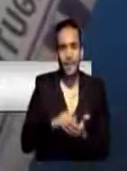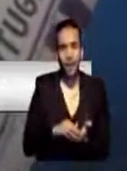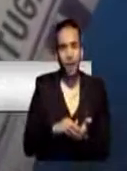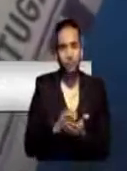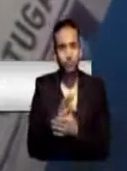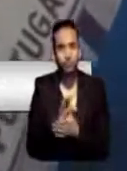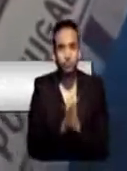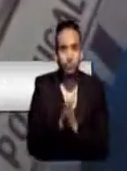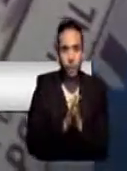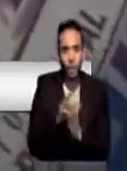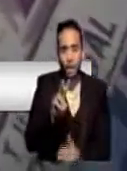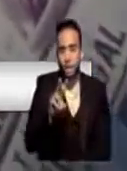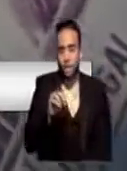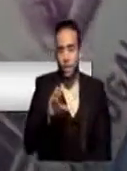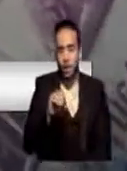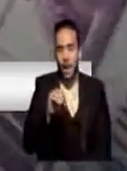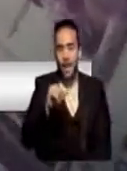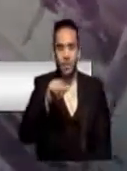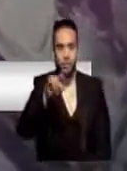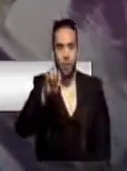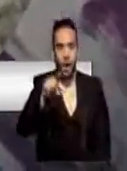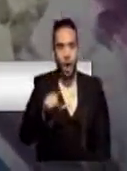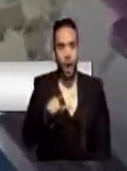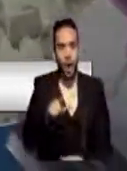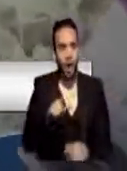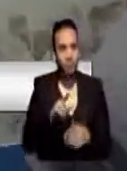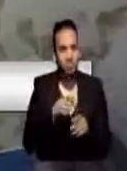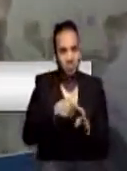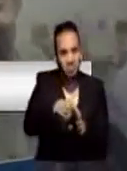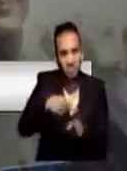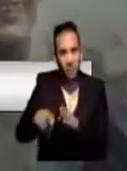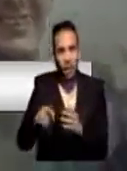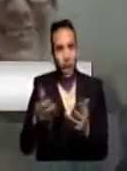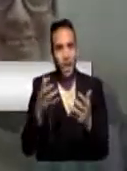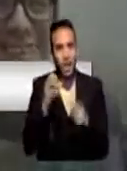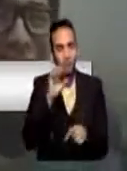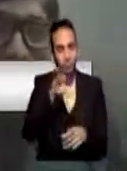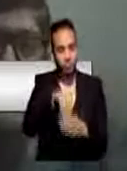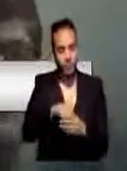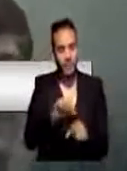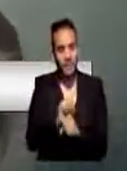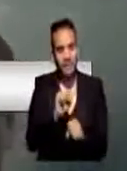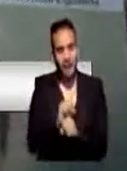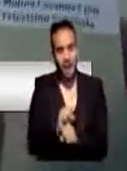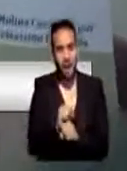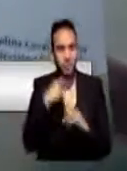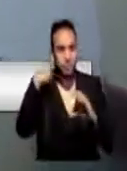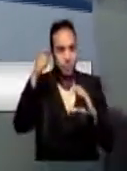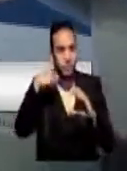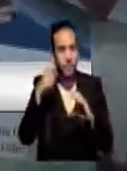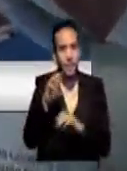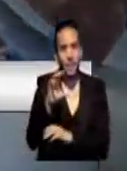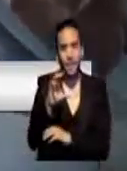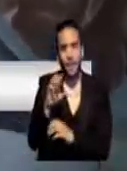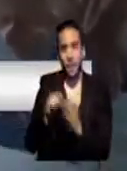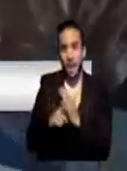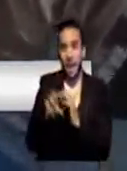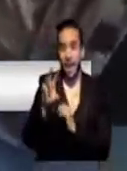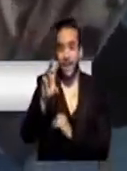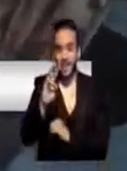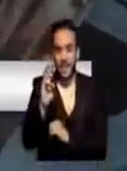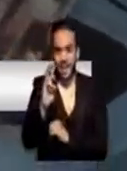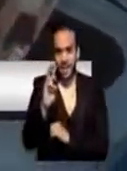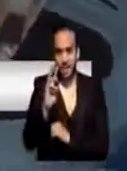programas vocacionales, que aparece su tan anhelada oportunidad de trabajar en un medio de comunicación, siendo la Corporación de Puerto Rico para la